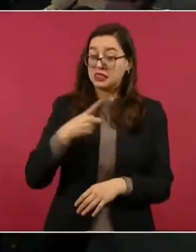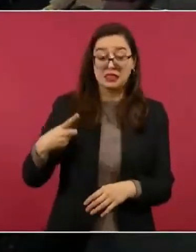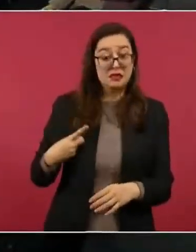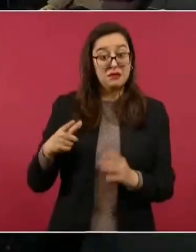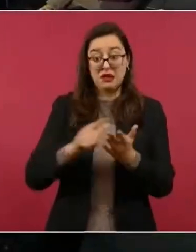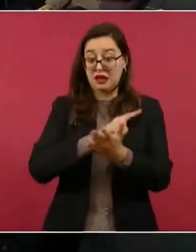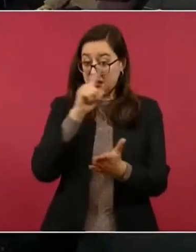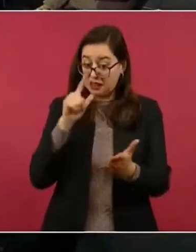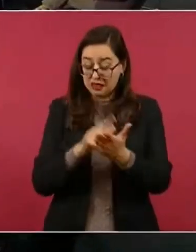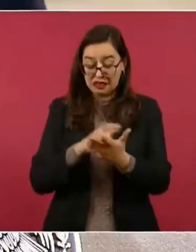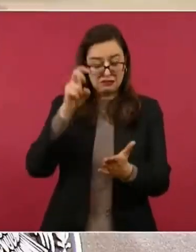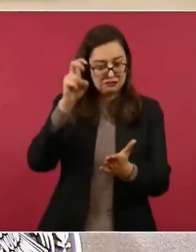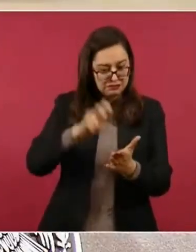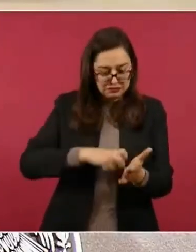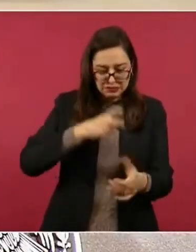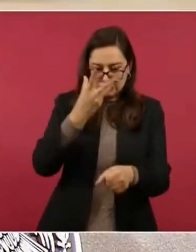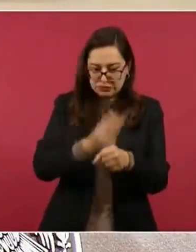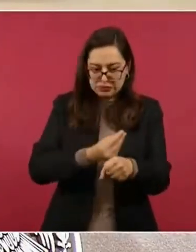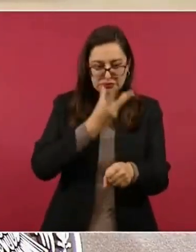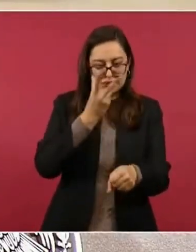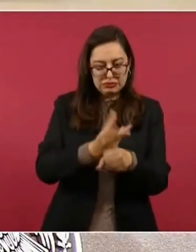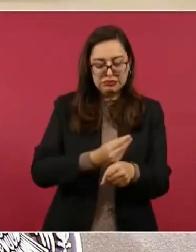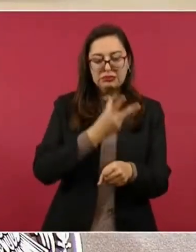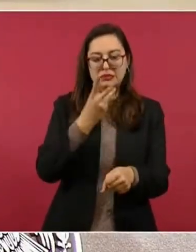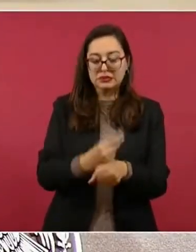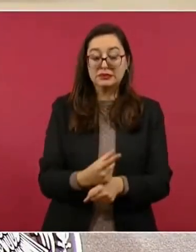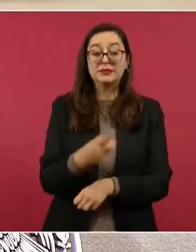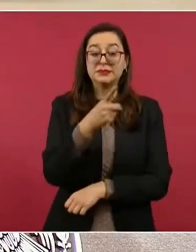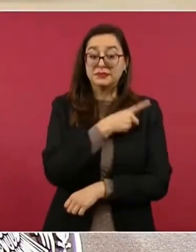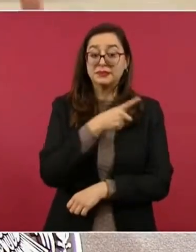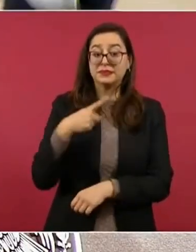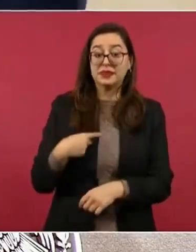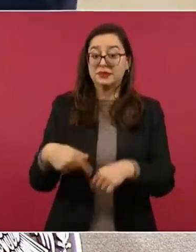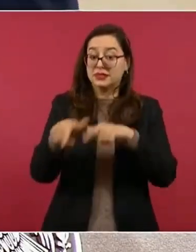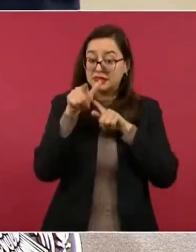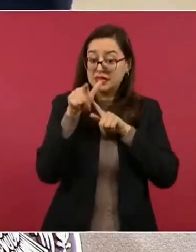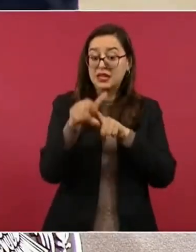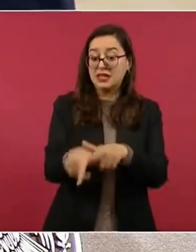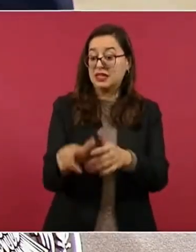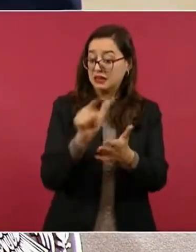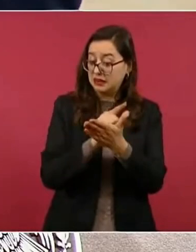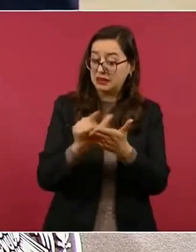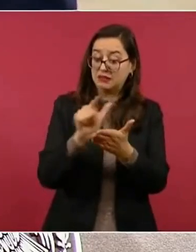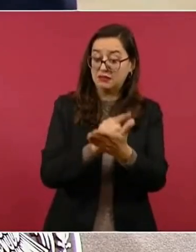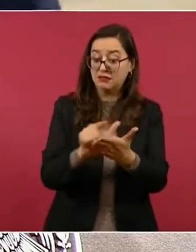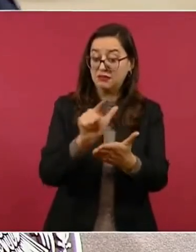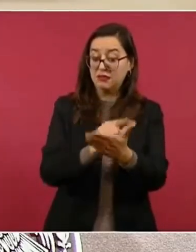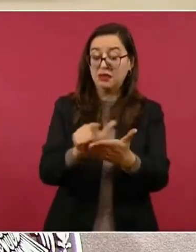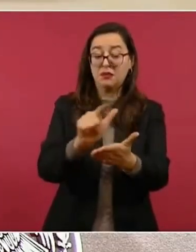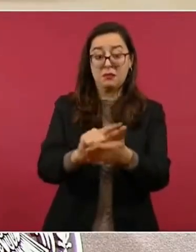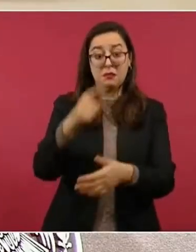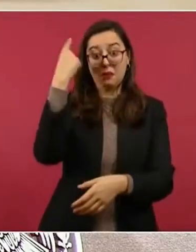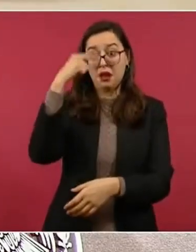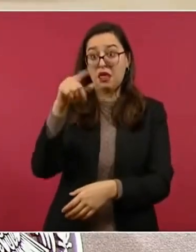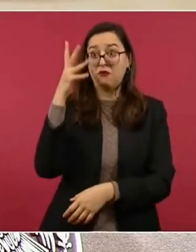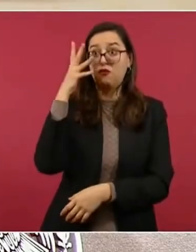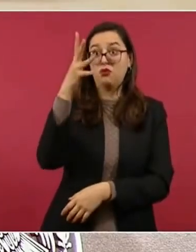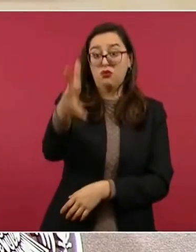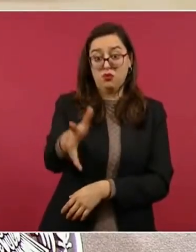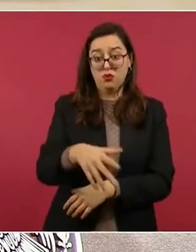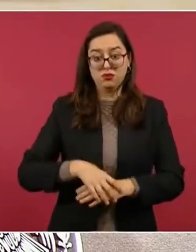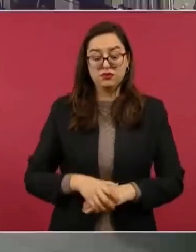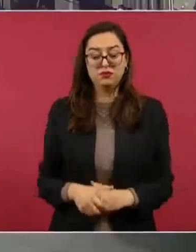limpiando el camino, desbrozando el camino para los que vienen después de nosotros.